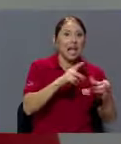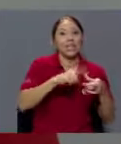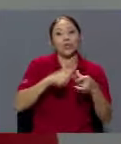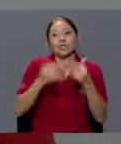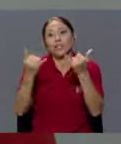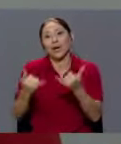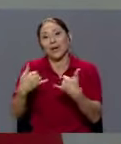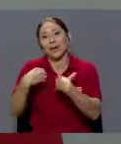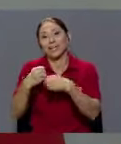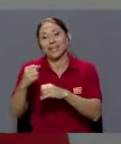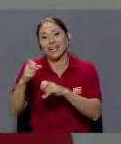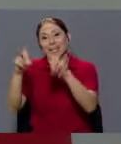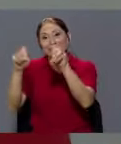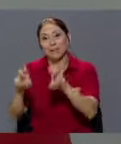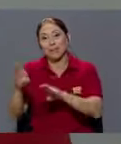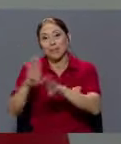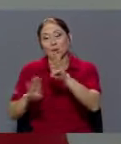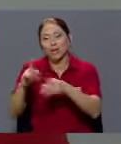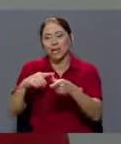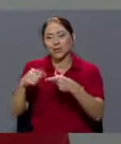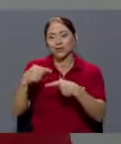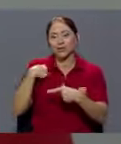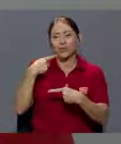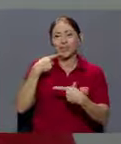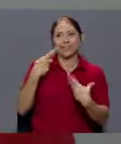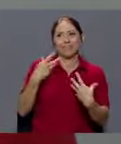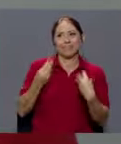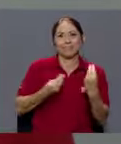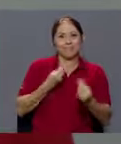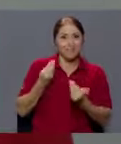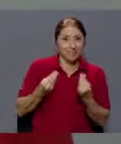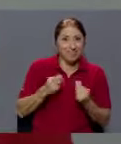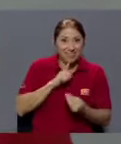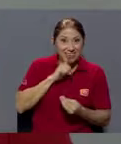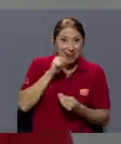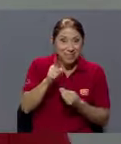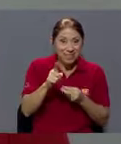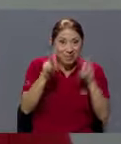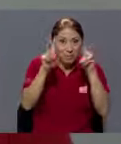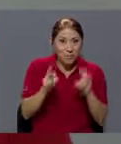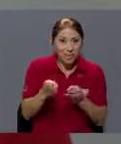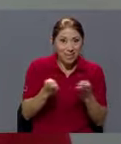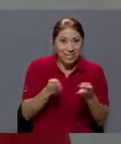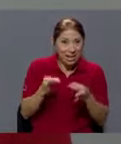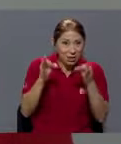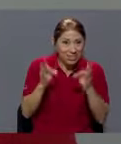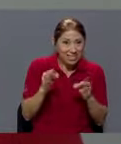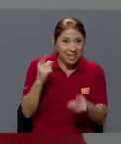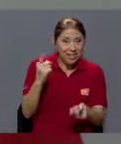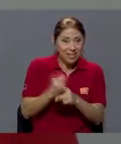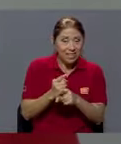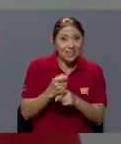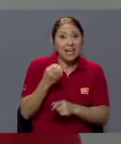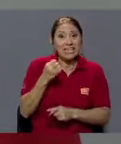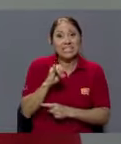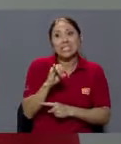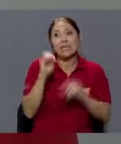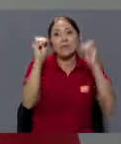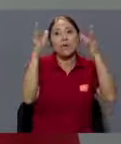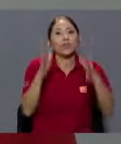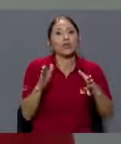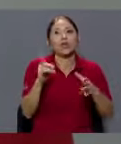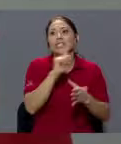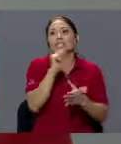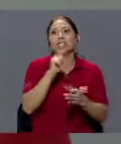de biología, entonces ahí es hasta cierto punto donde uno dice, de verdad qué tan efectivo es bachillerato si